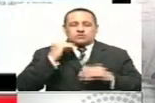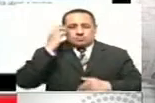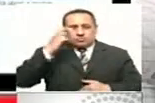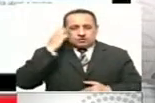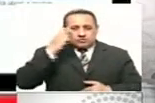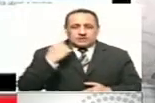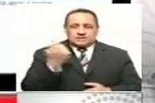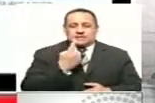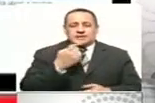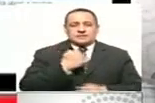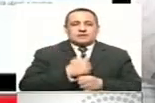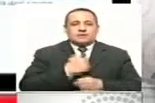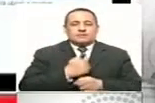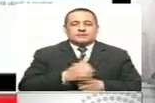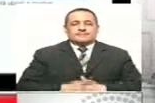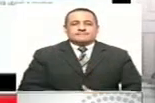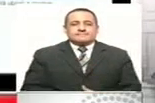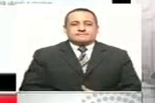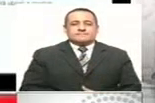estratégicos nacionales, ¿no?